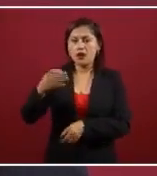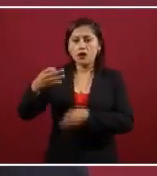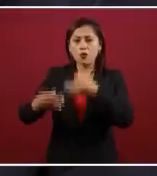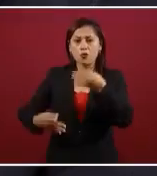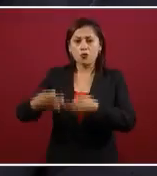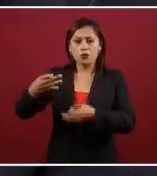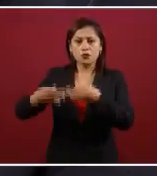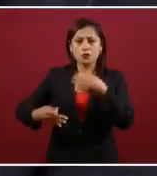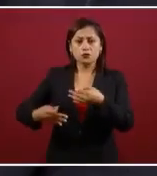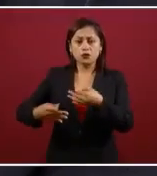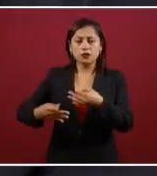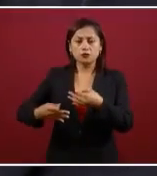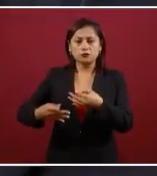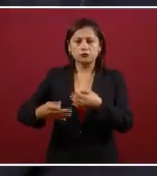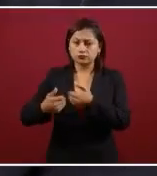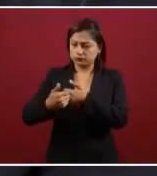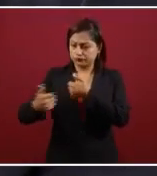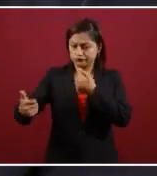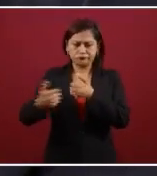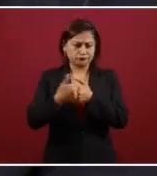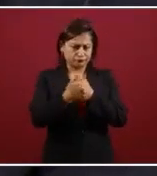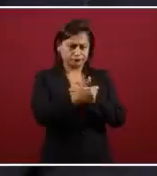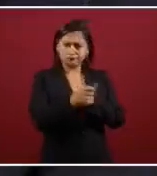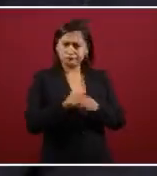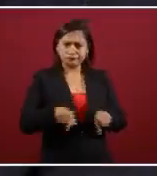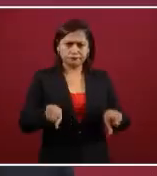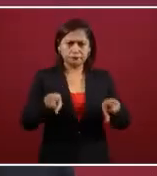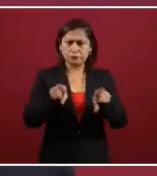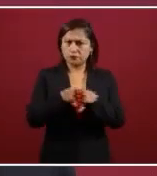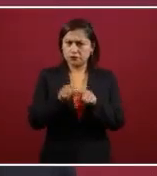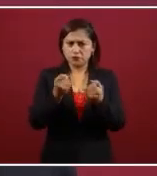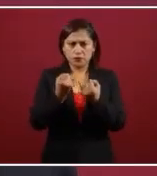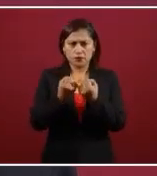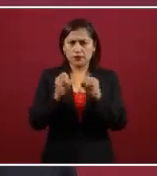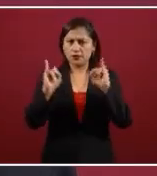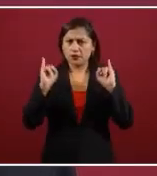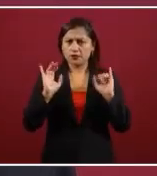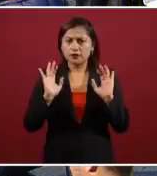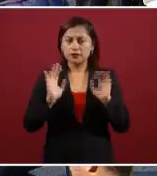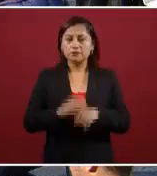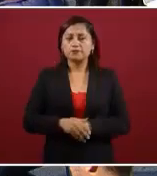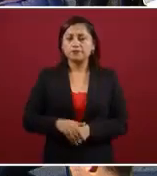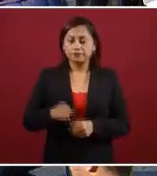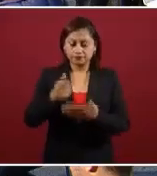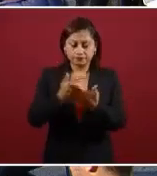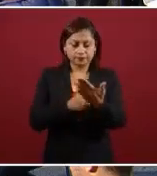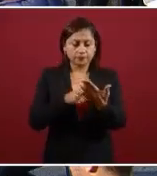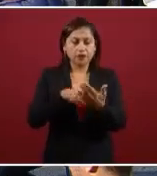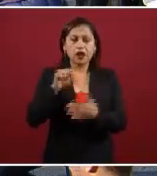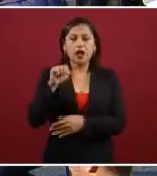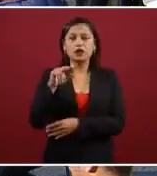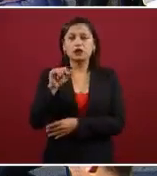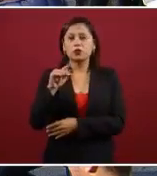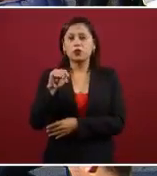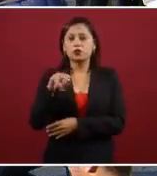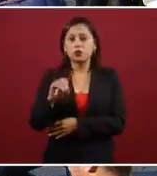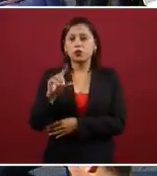de manera autónoma, de manera independiente. A ver, Antonio López Cruz,